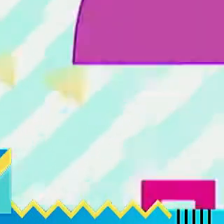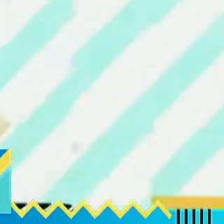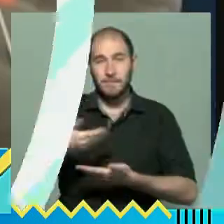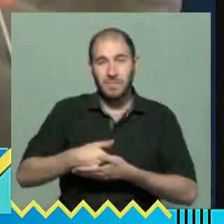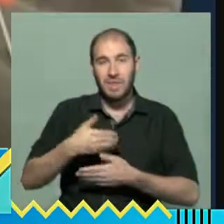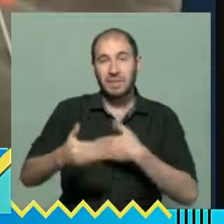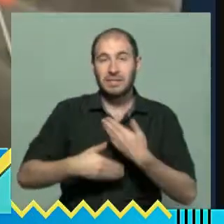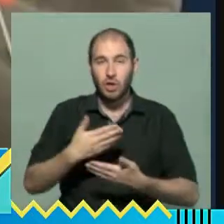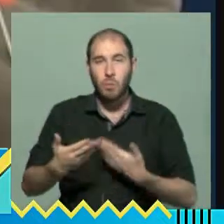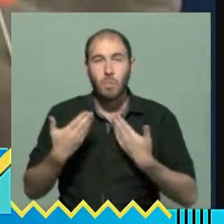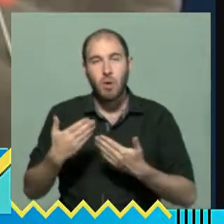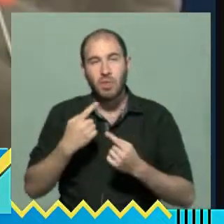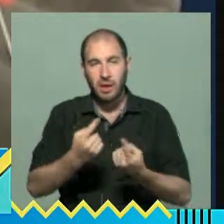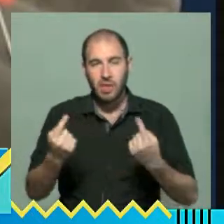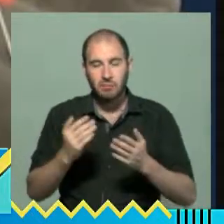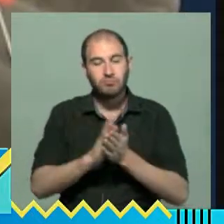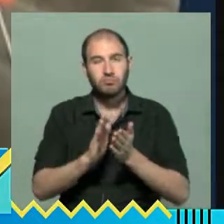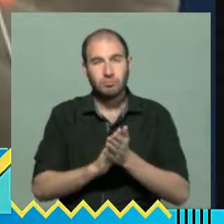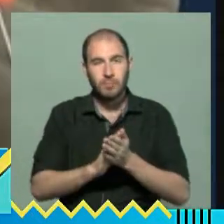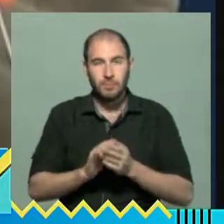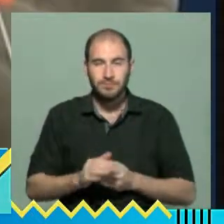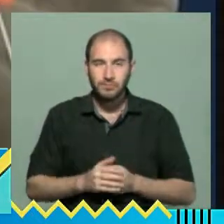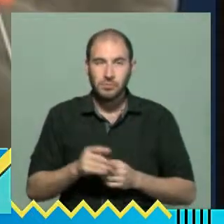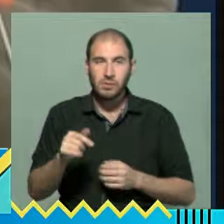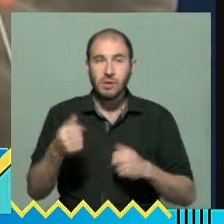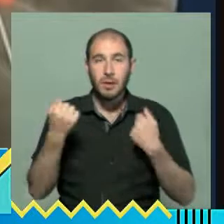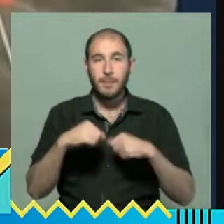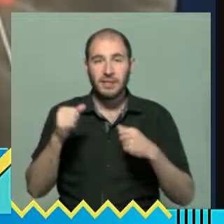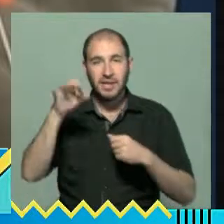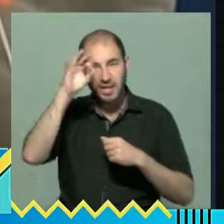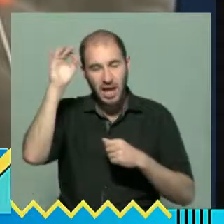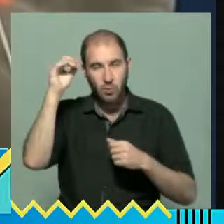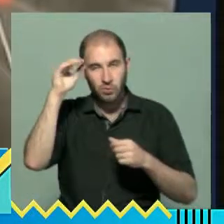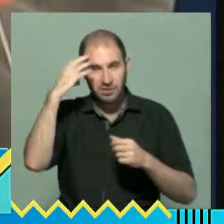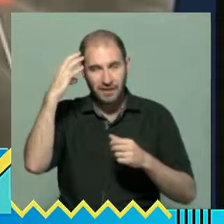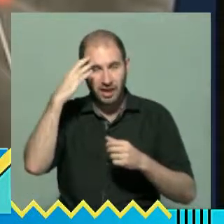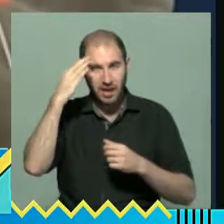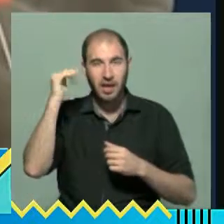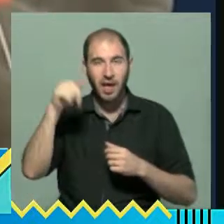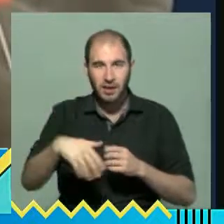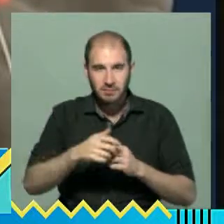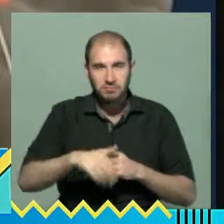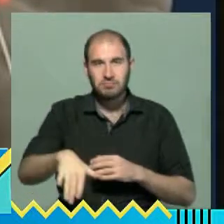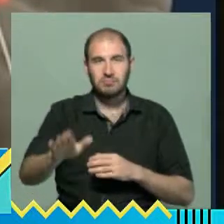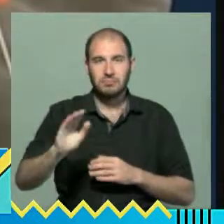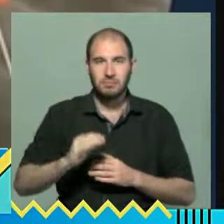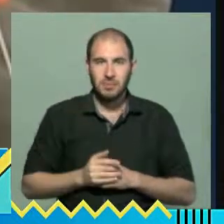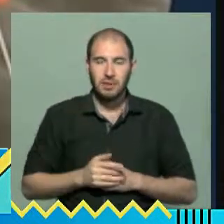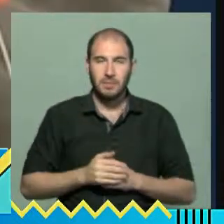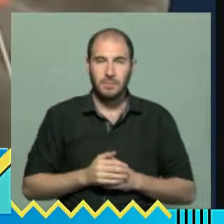competencias y habilidades concretas a partir del entrenamiento neurocerebral, ¿sí? Y entonces ahí empezamos a